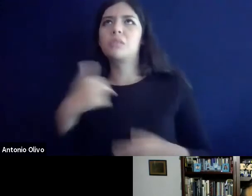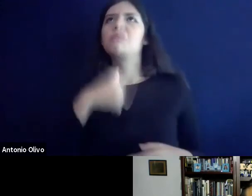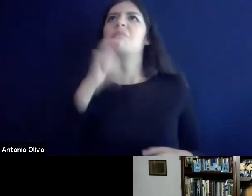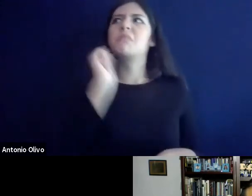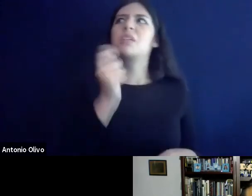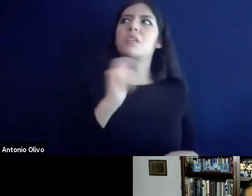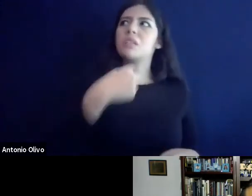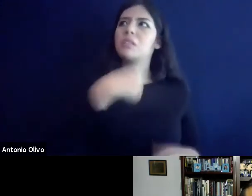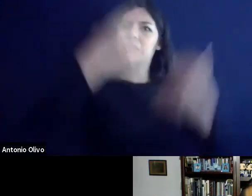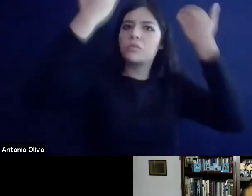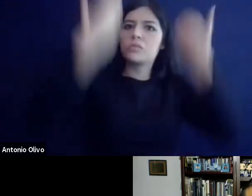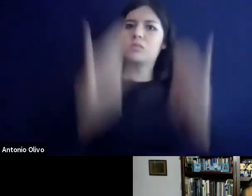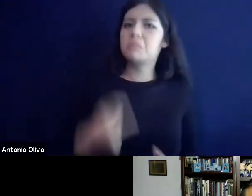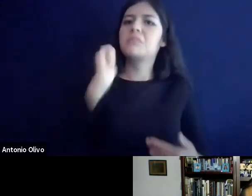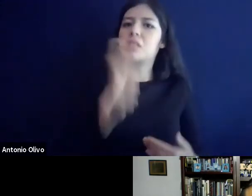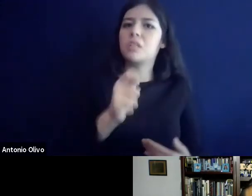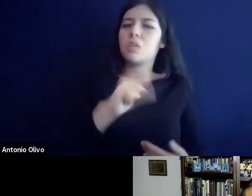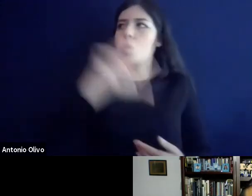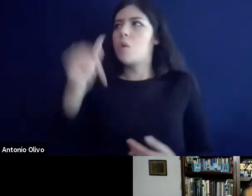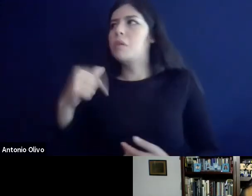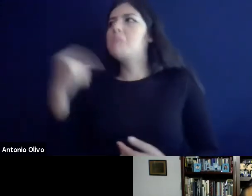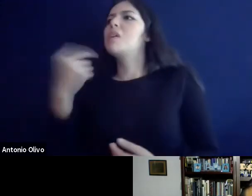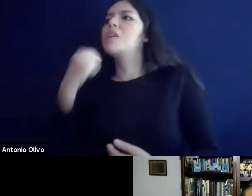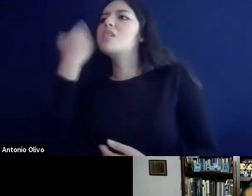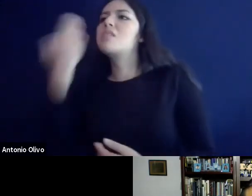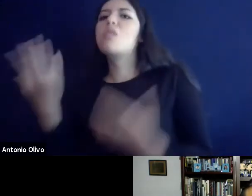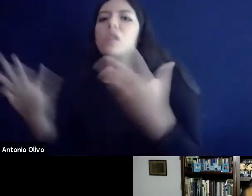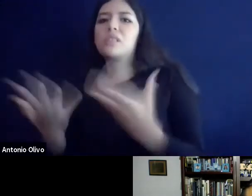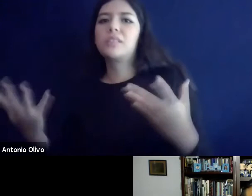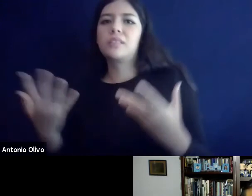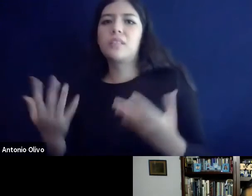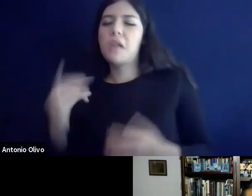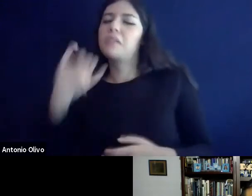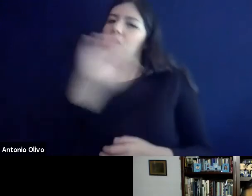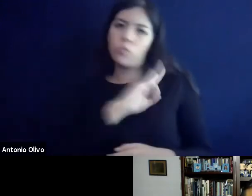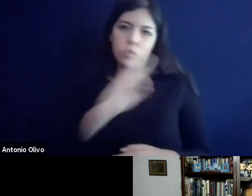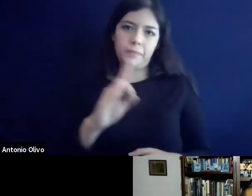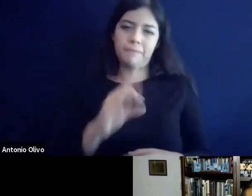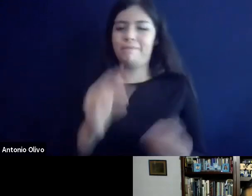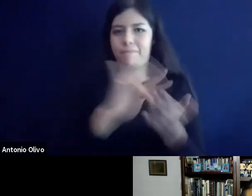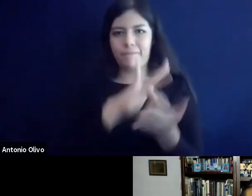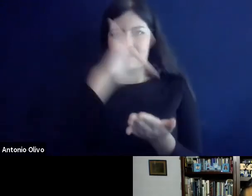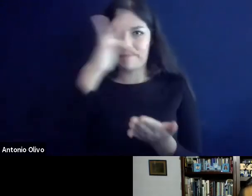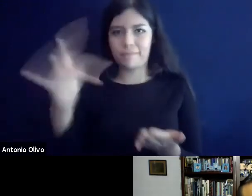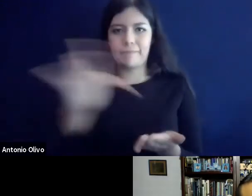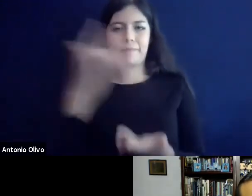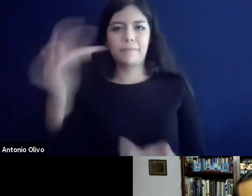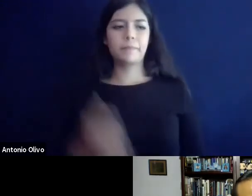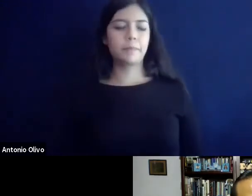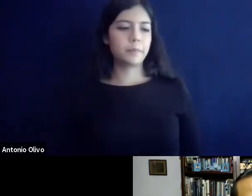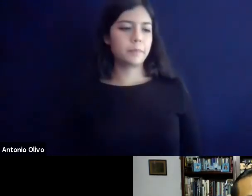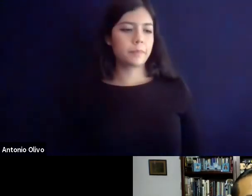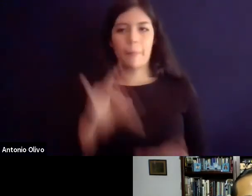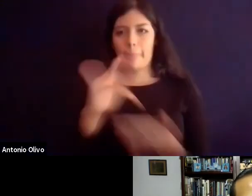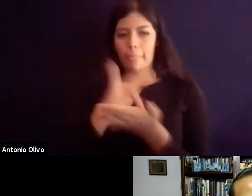son tus limitantes? Y de ahí para el real, como dijeron en mi rancho, ¿no? Muchísimas gracias. Gracias,